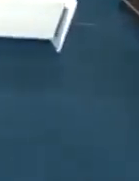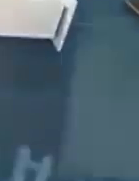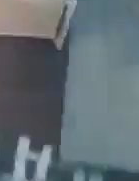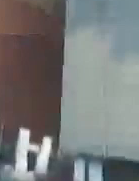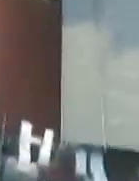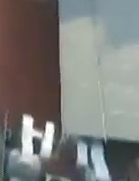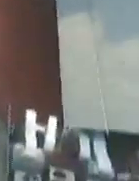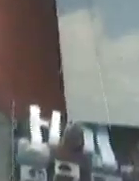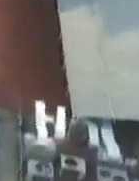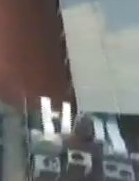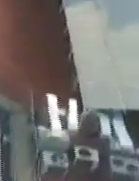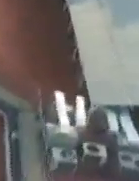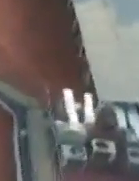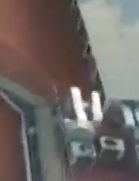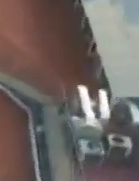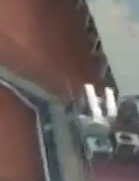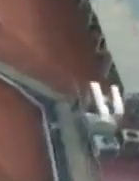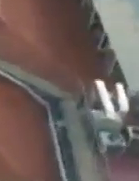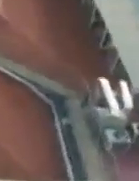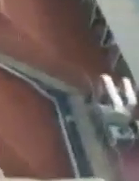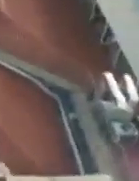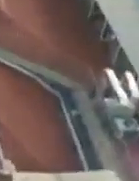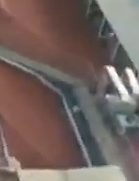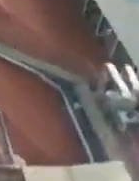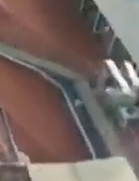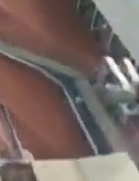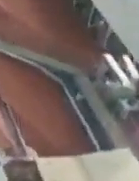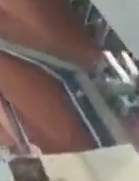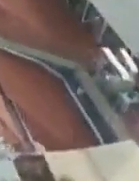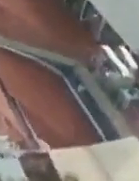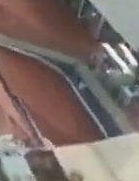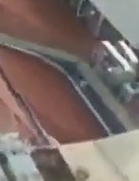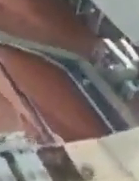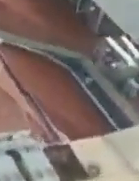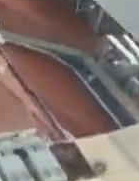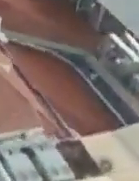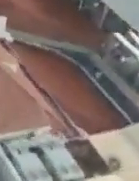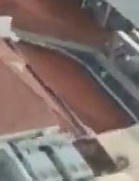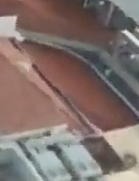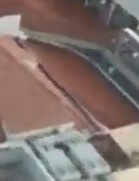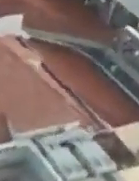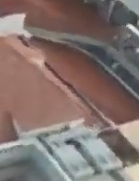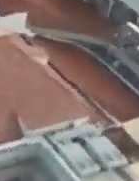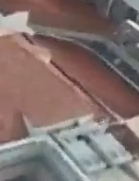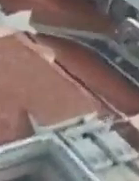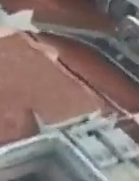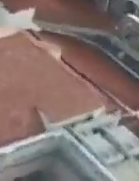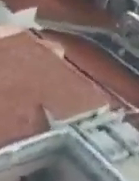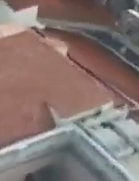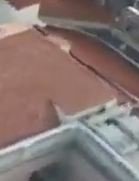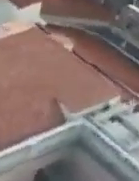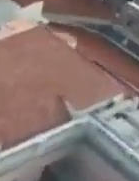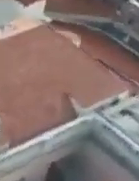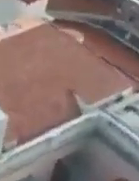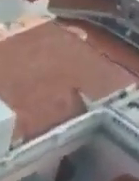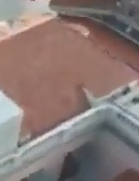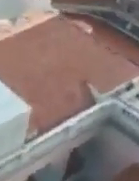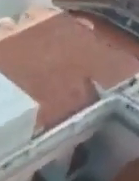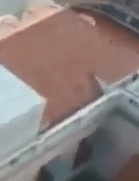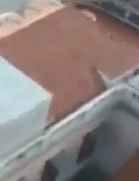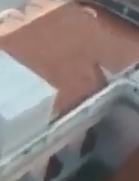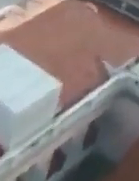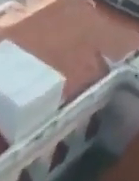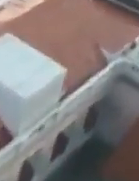oficina de asistencia técnica a la república bolivariana de venezuela como parte de lo que ha sido entonces